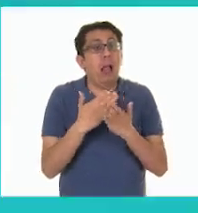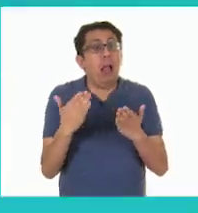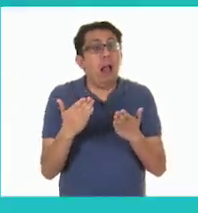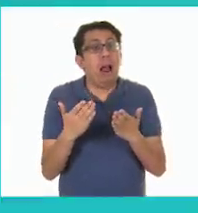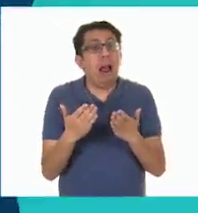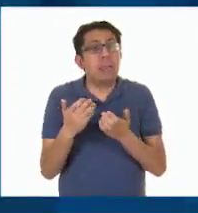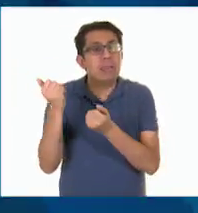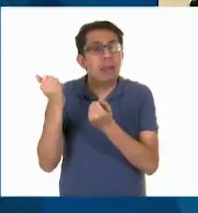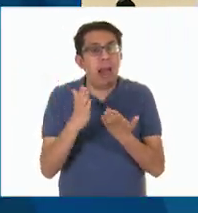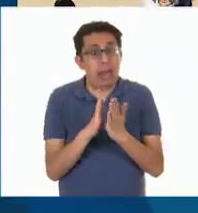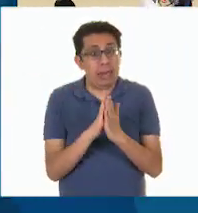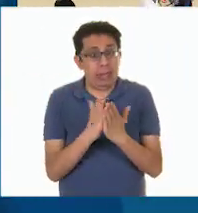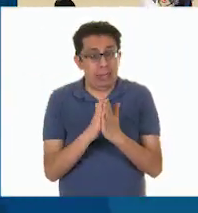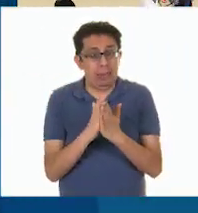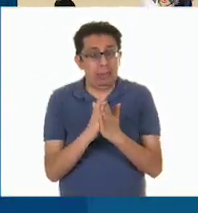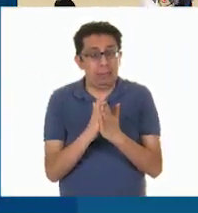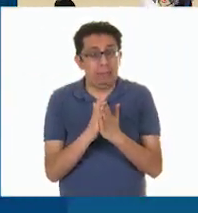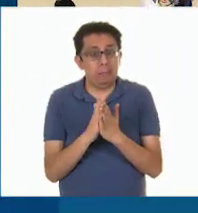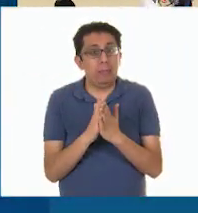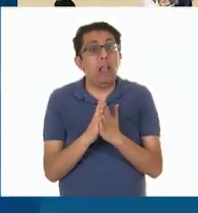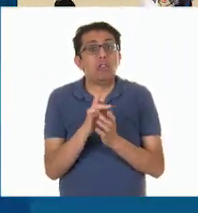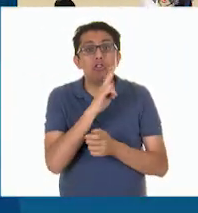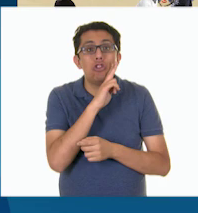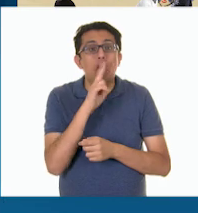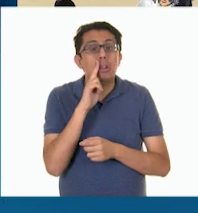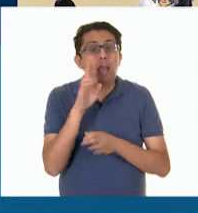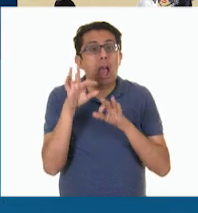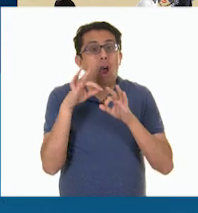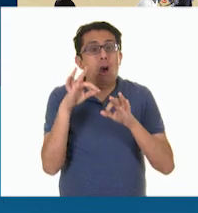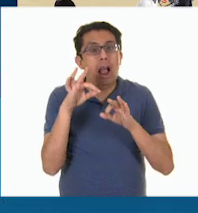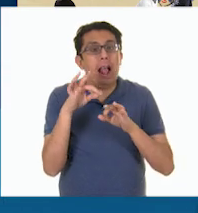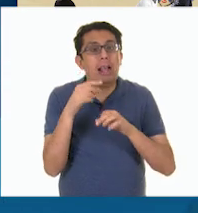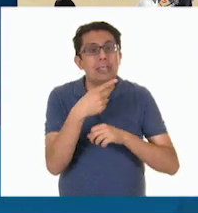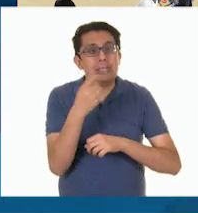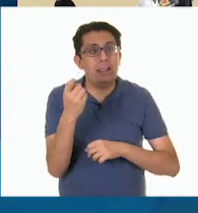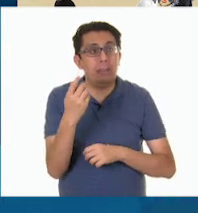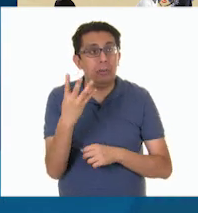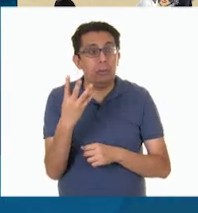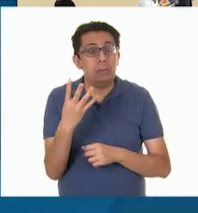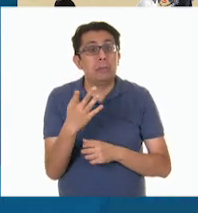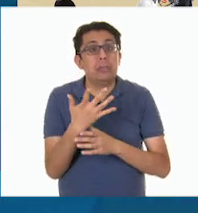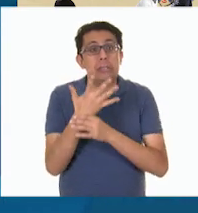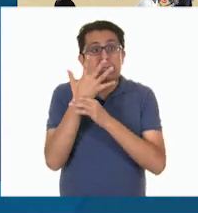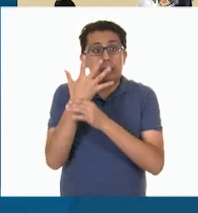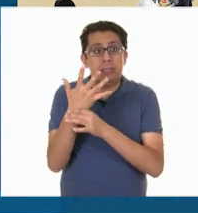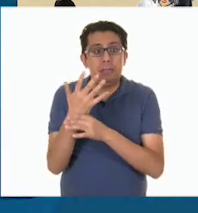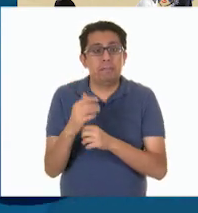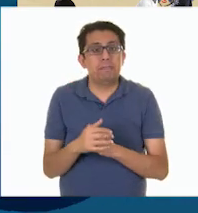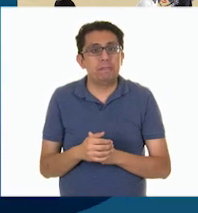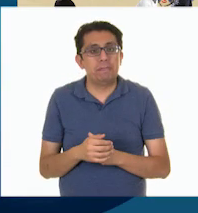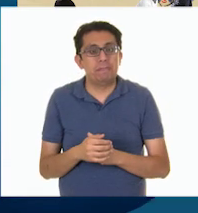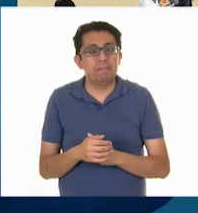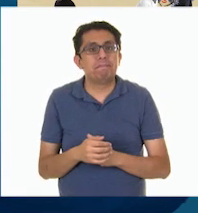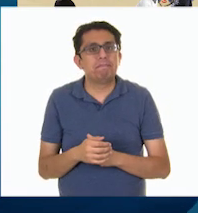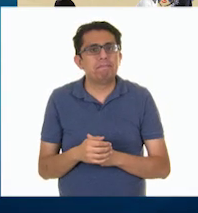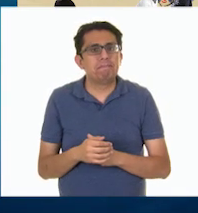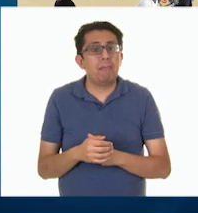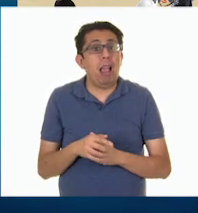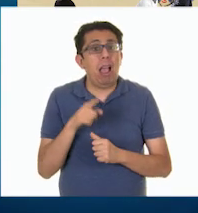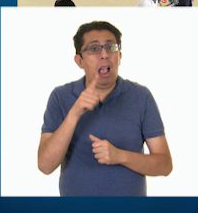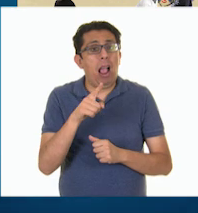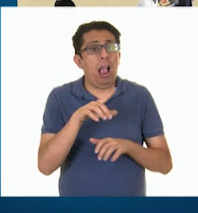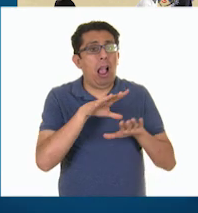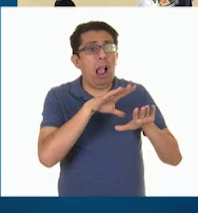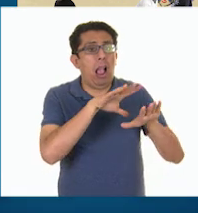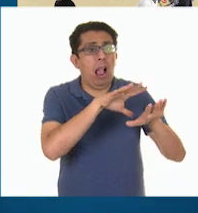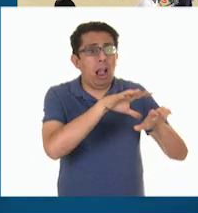texto y la noticia expuesta en la página 104. Claro que sí. Y dice así. Detenido por